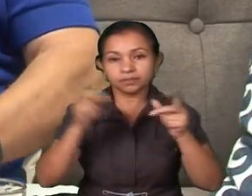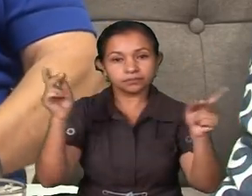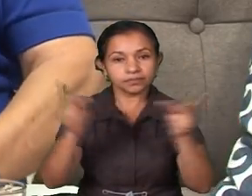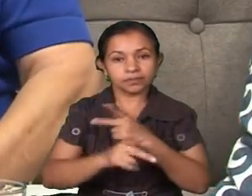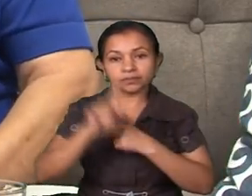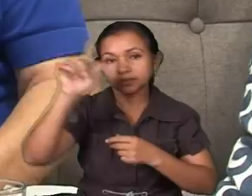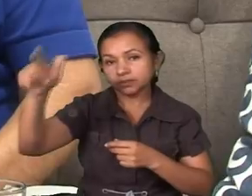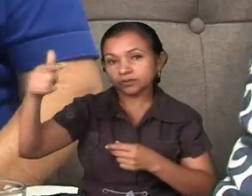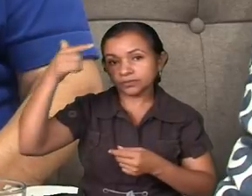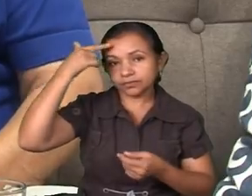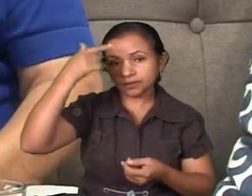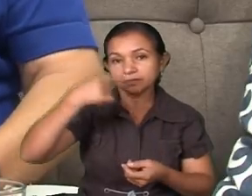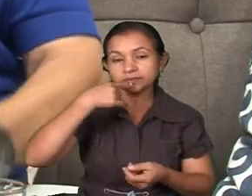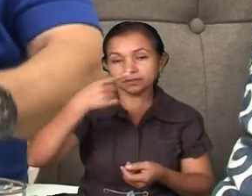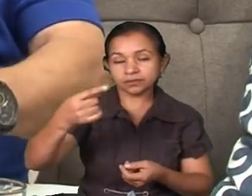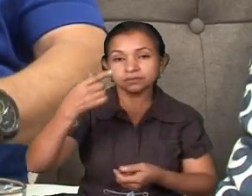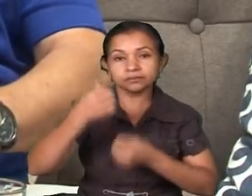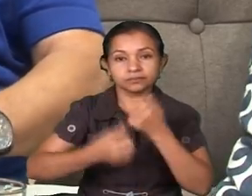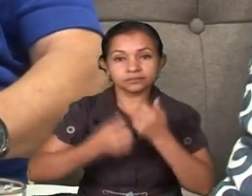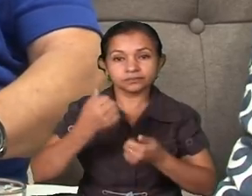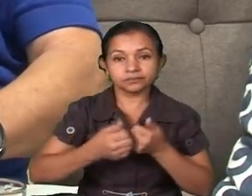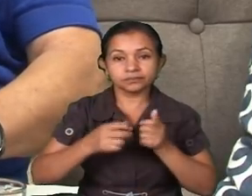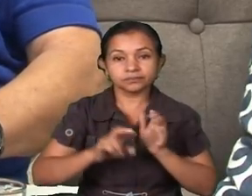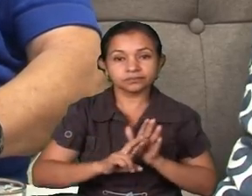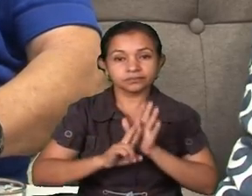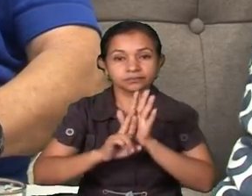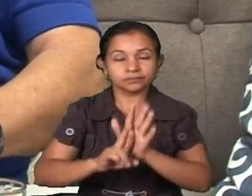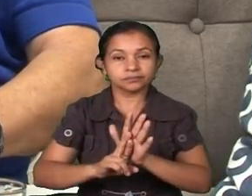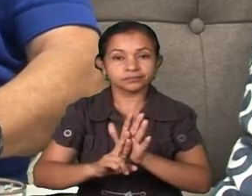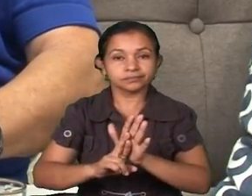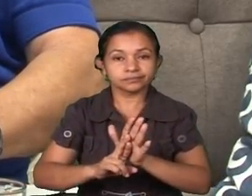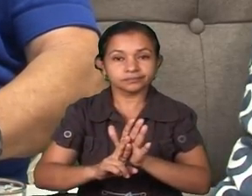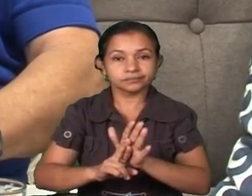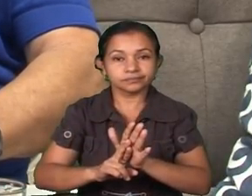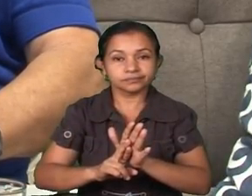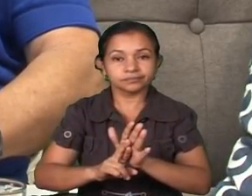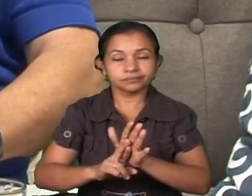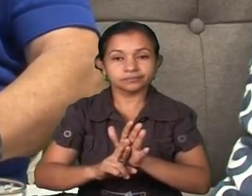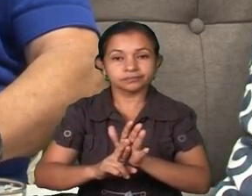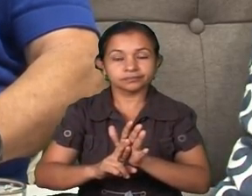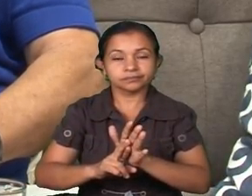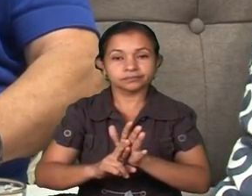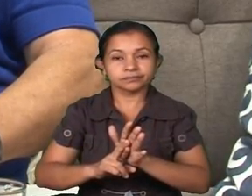Estado. Y les dio resultado cuando las reformas